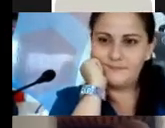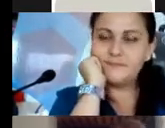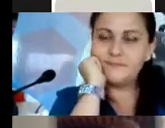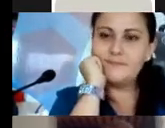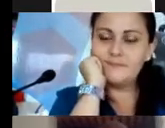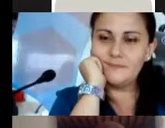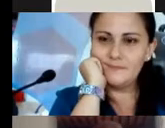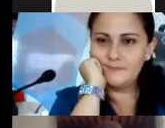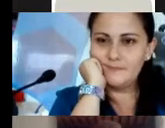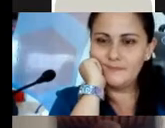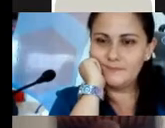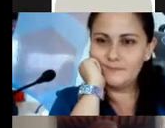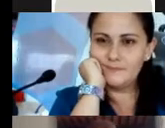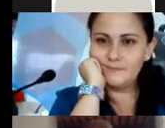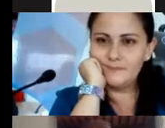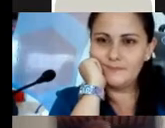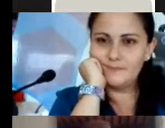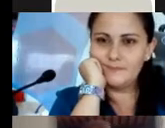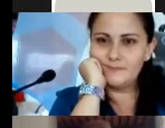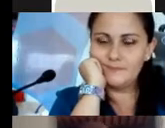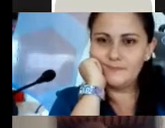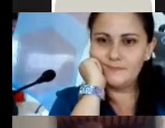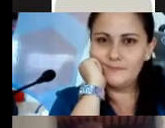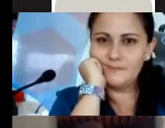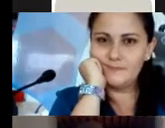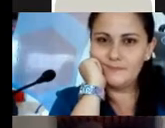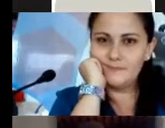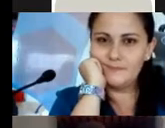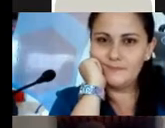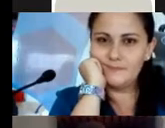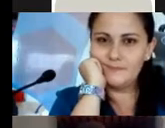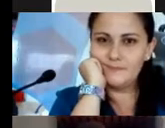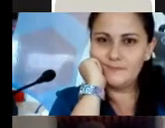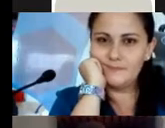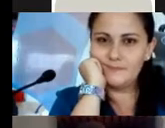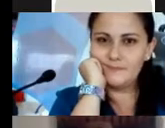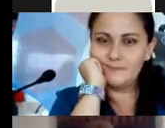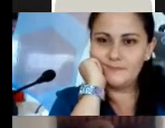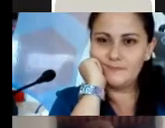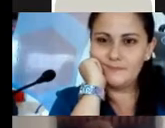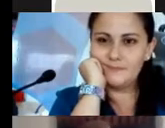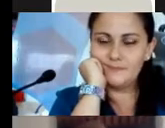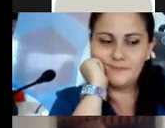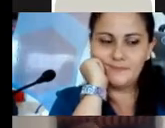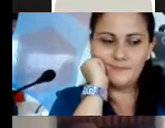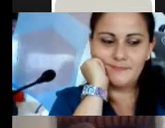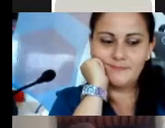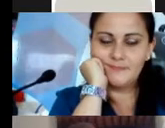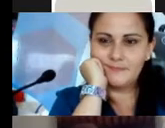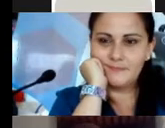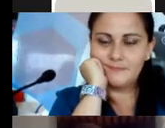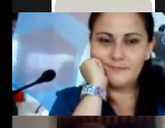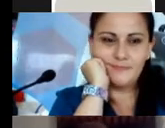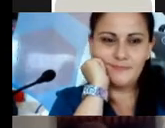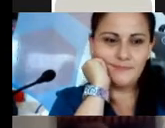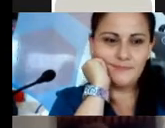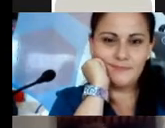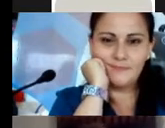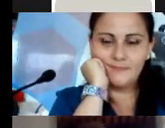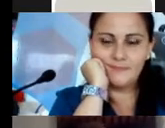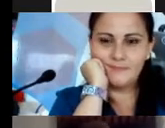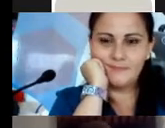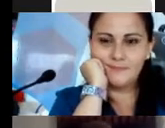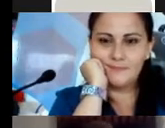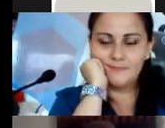densidad, es densidad media alta. Y luego lo que ven de color quizás gris abajo o